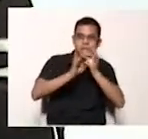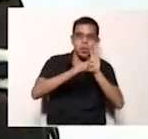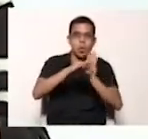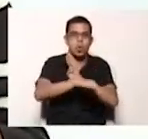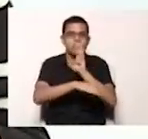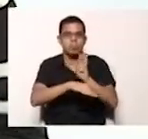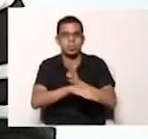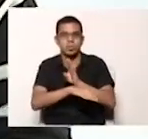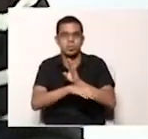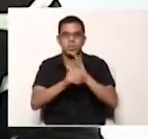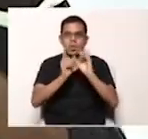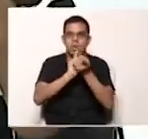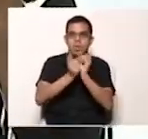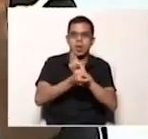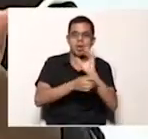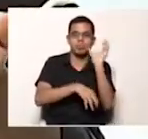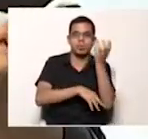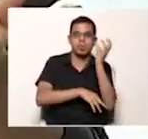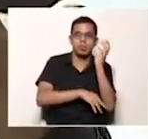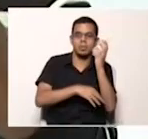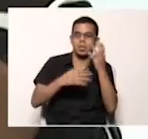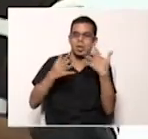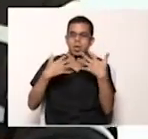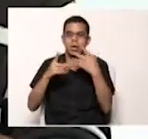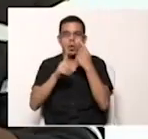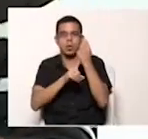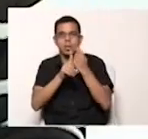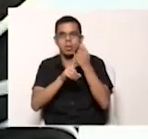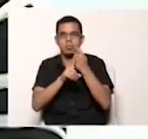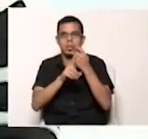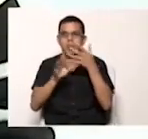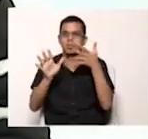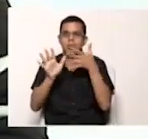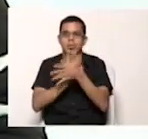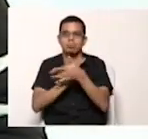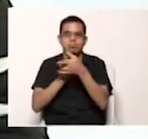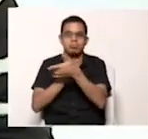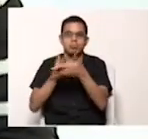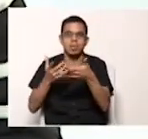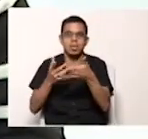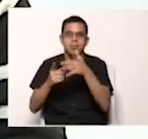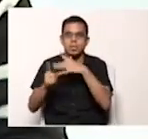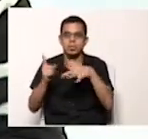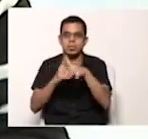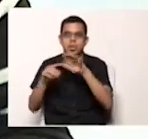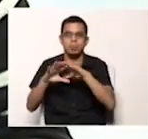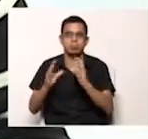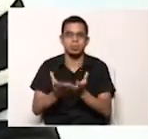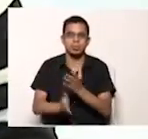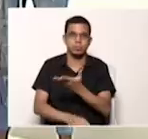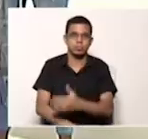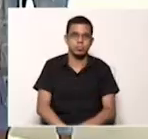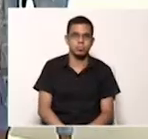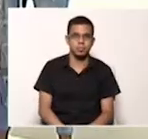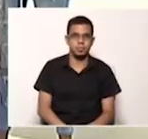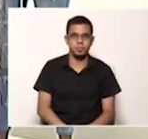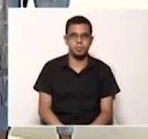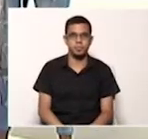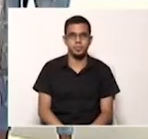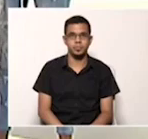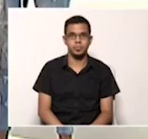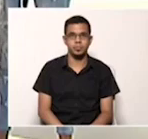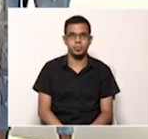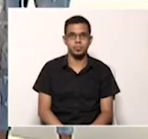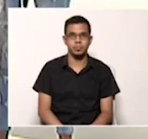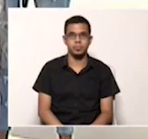global, cambio climático, consecuencias y causas de dichos fenómenos. También pueden, para acotar,